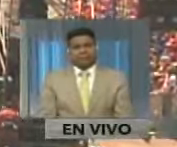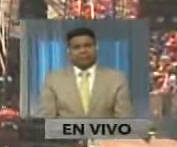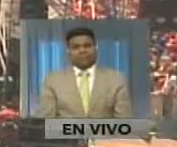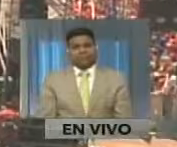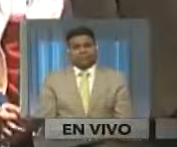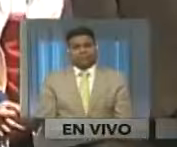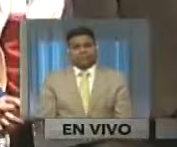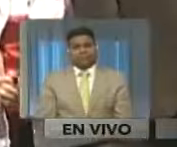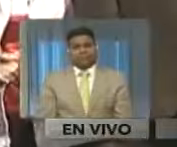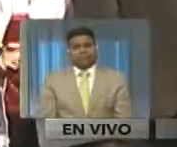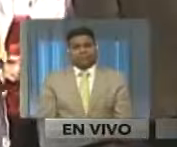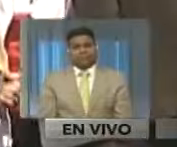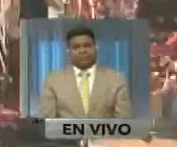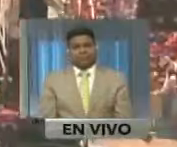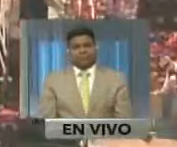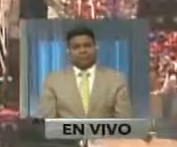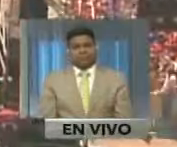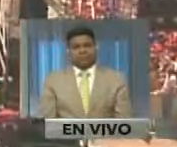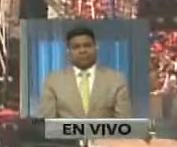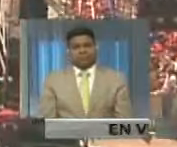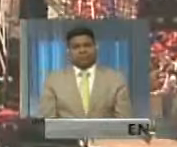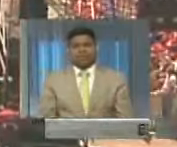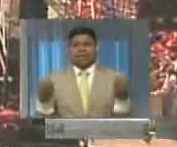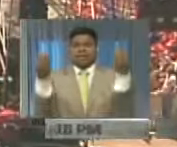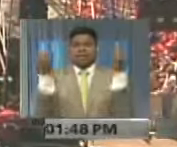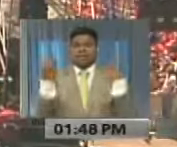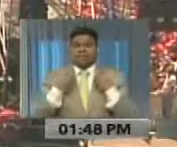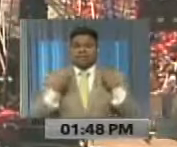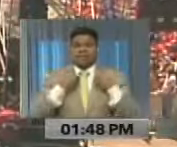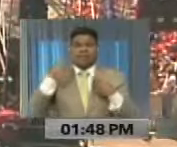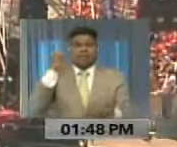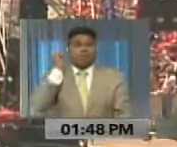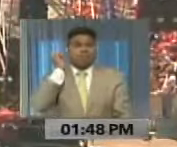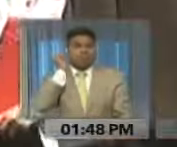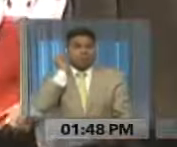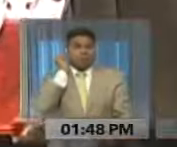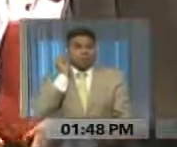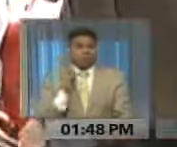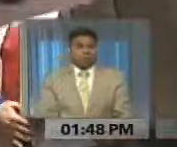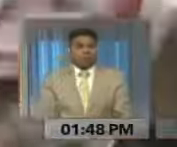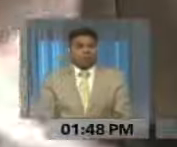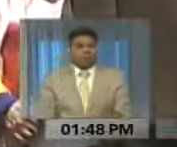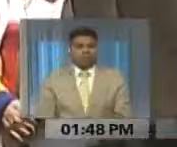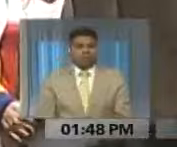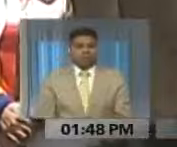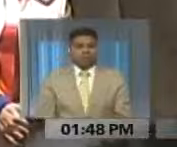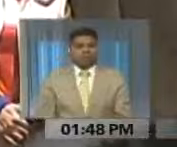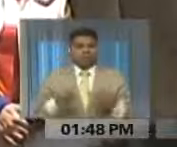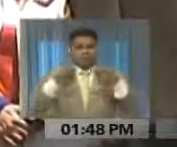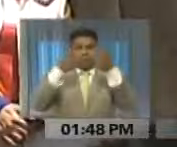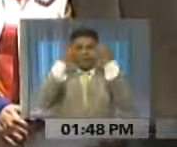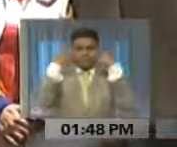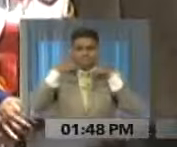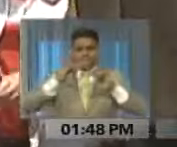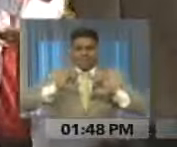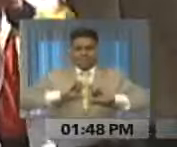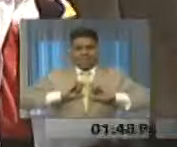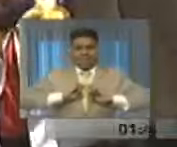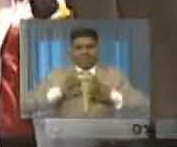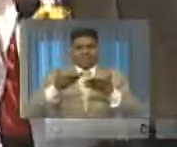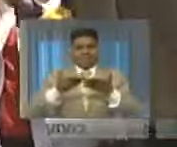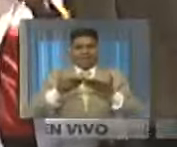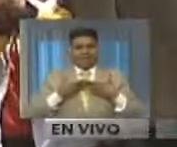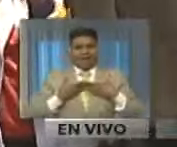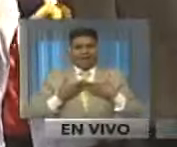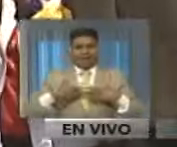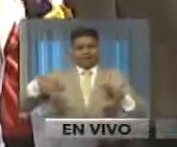Caracas! ¡Que vivan las mujeres! Mira, me acaban de regalar una medalla de taekwondo.